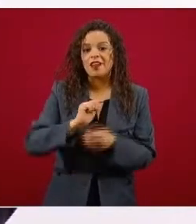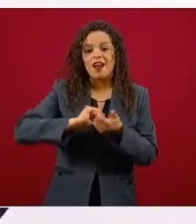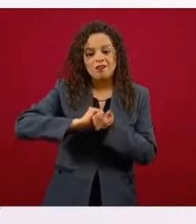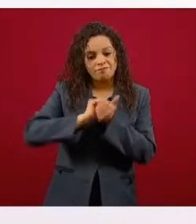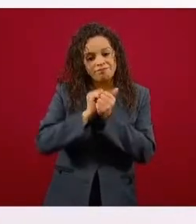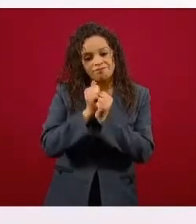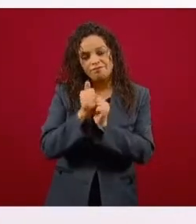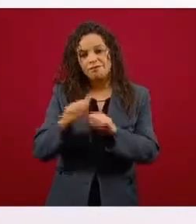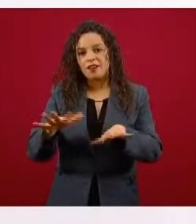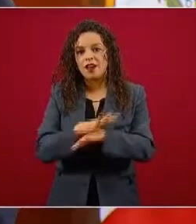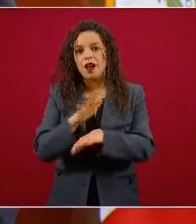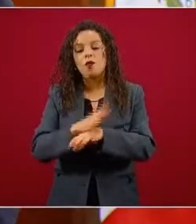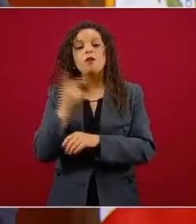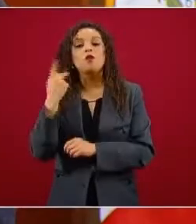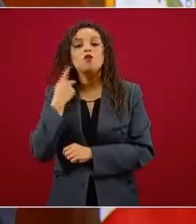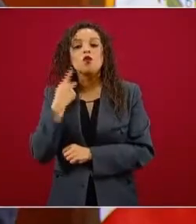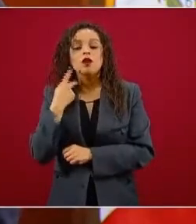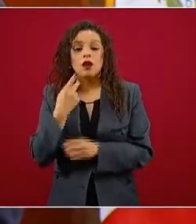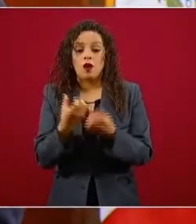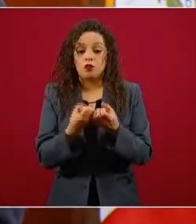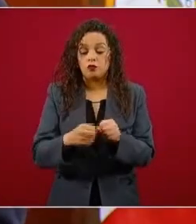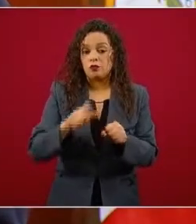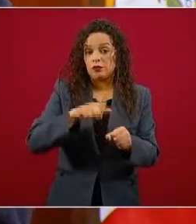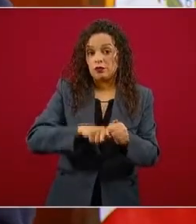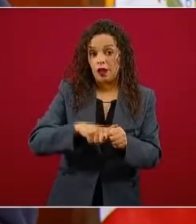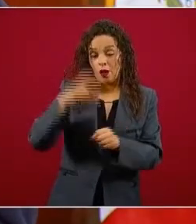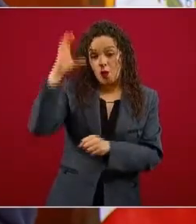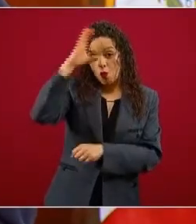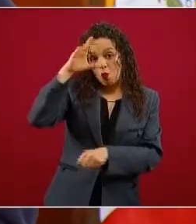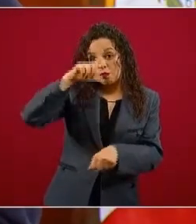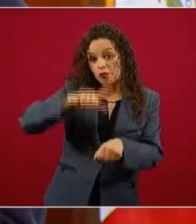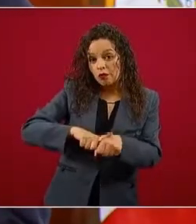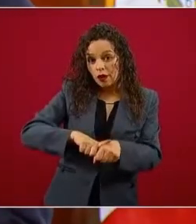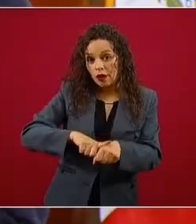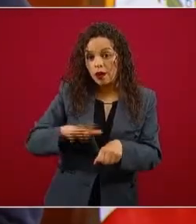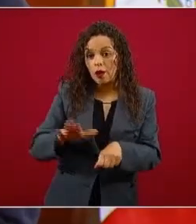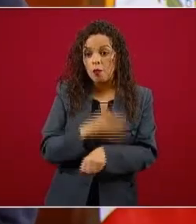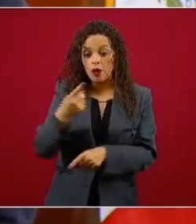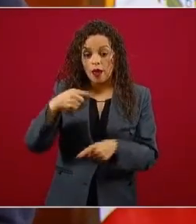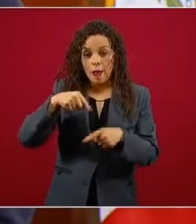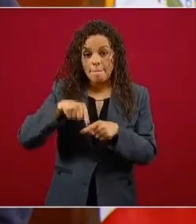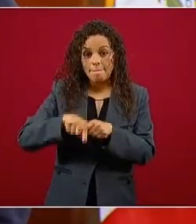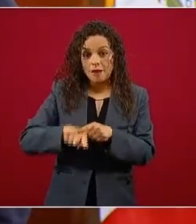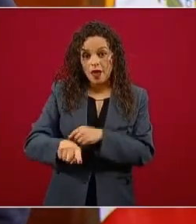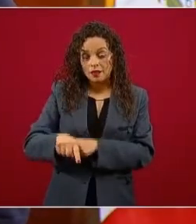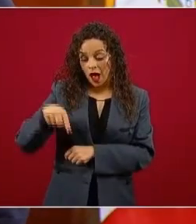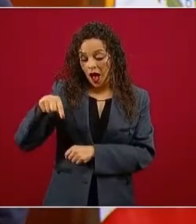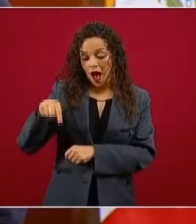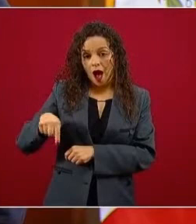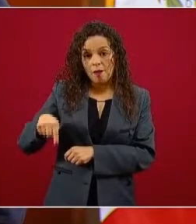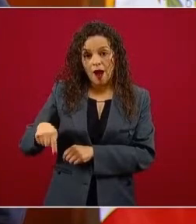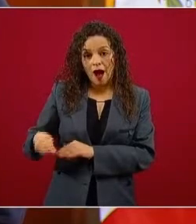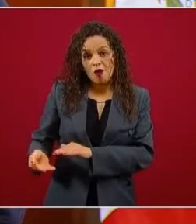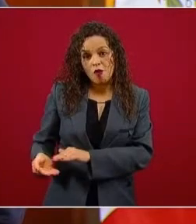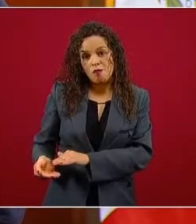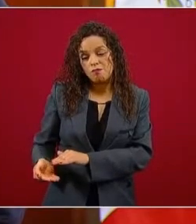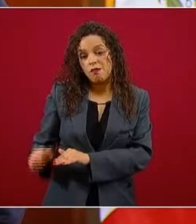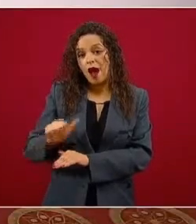social y cultural que hemos iniciado desde abajo y entre todas y todos.